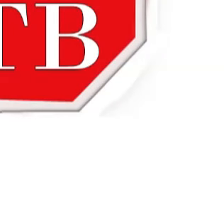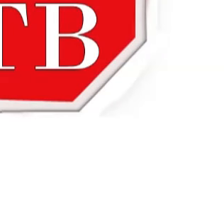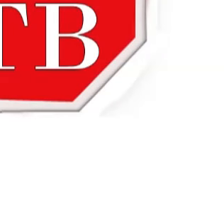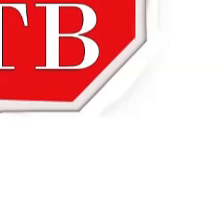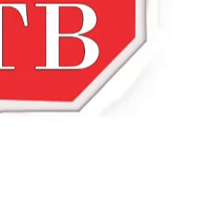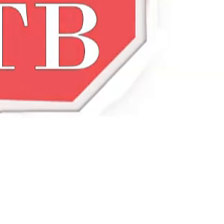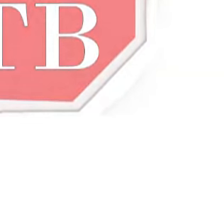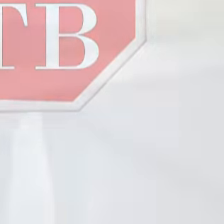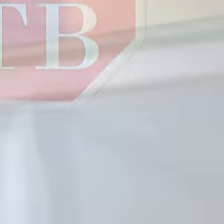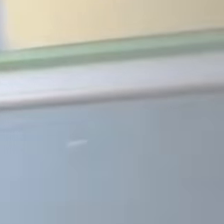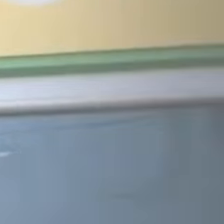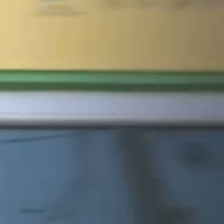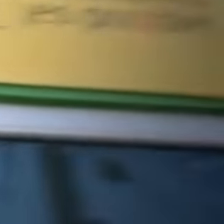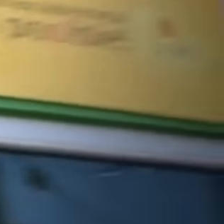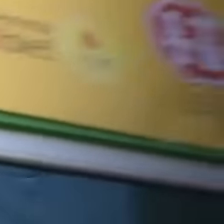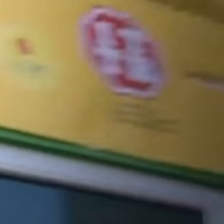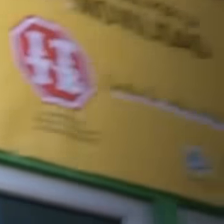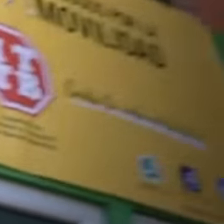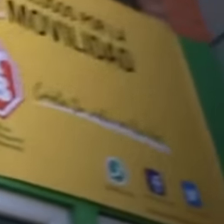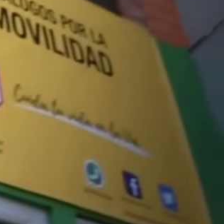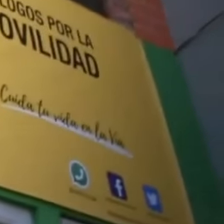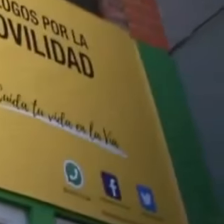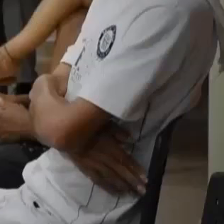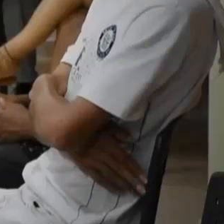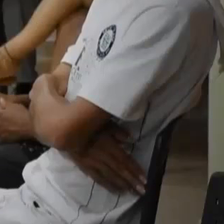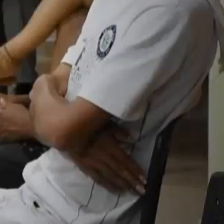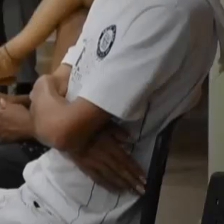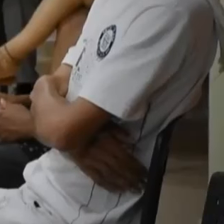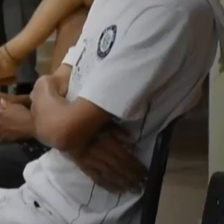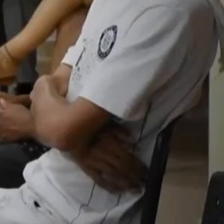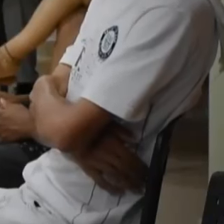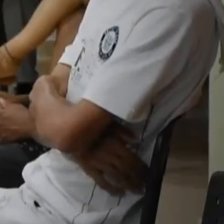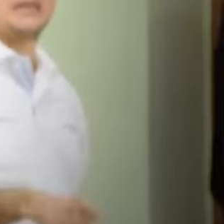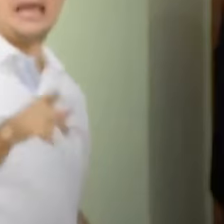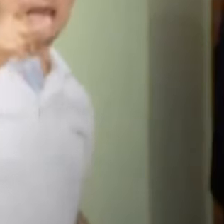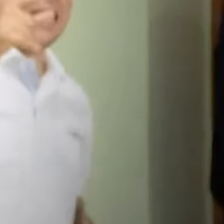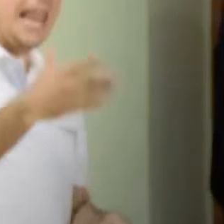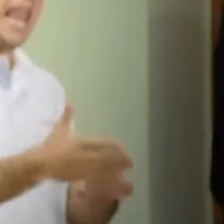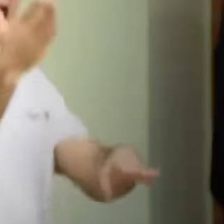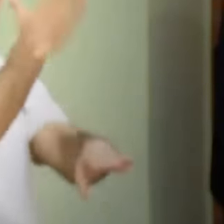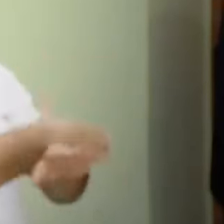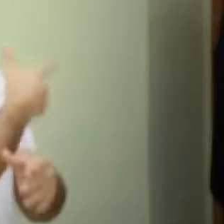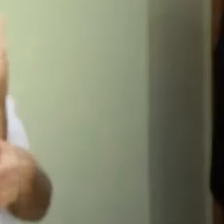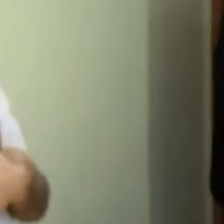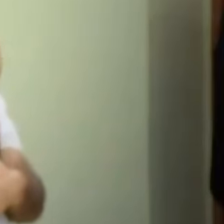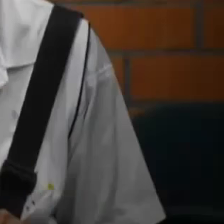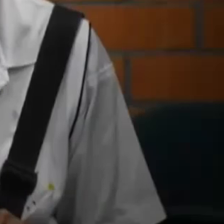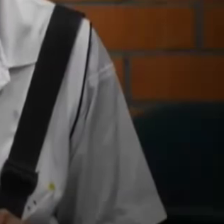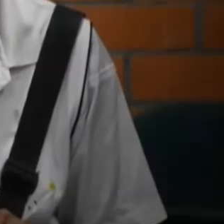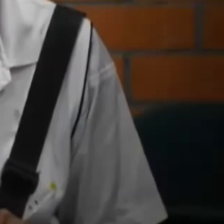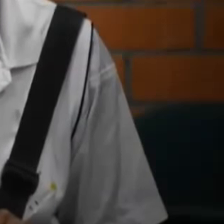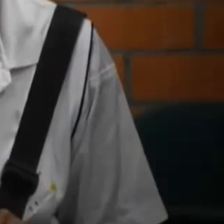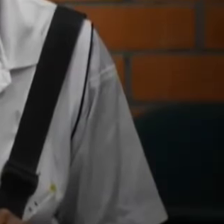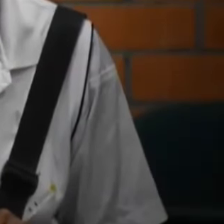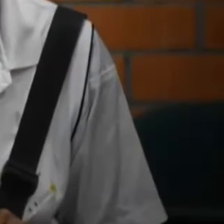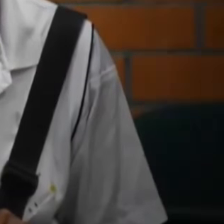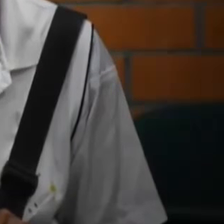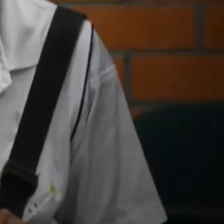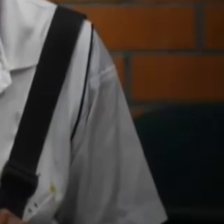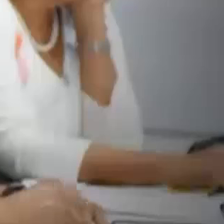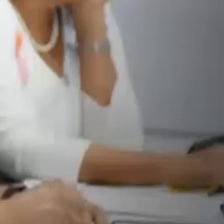Tránsito y Transporte, ha venido liderando una apuesta de consolidación de una cultura de la movilidad y de respeto a la norma a través de distintas